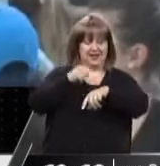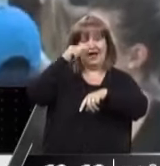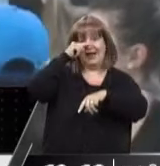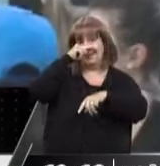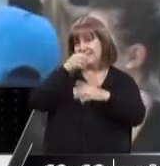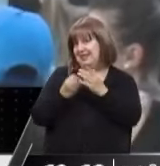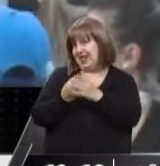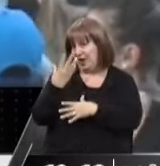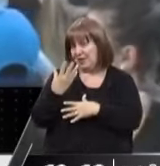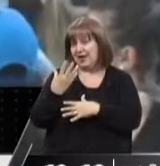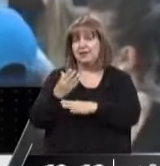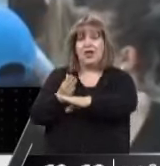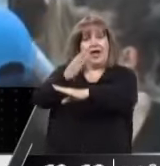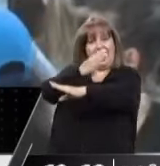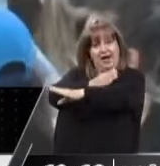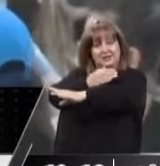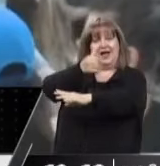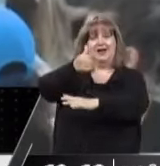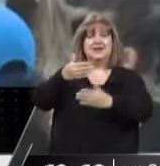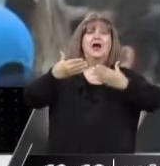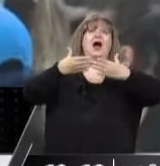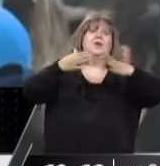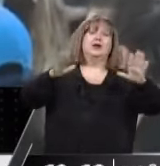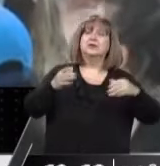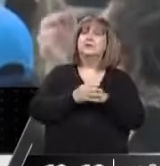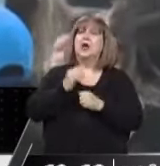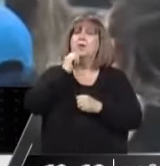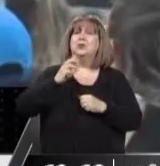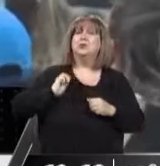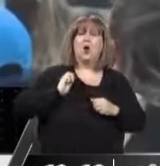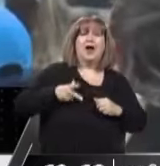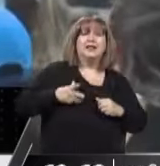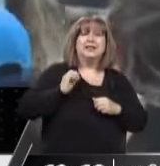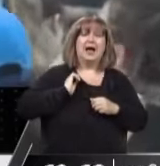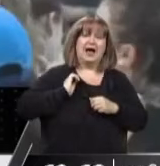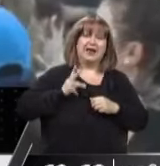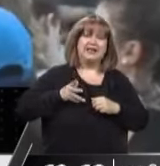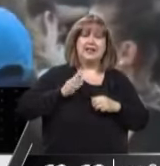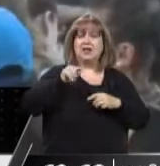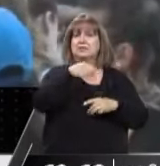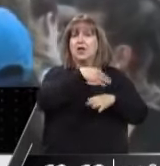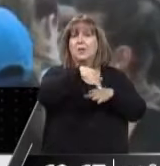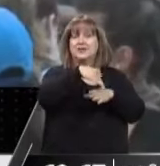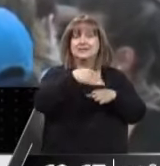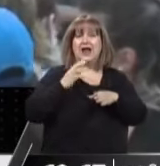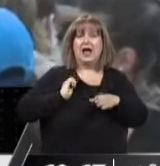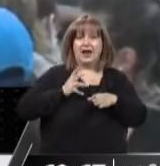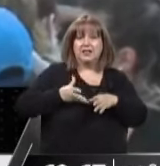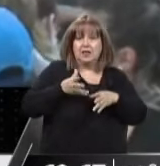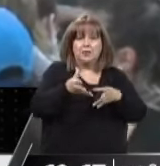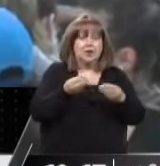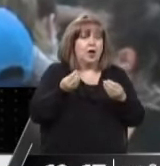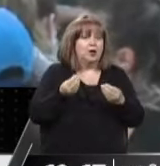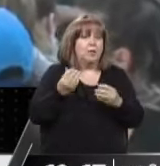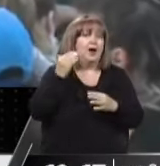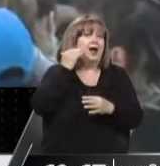lugares, sobre todo los lugares de la Aristi de Villanueva, donde son la mayoría bares o lugares de comidas, cuando la Argentina juegue a las 4